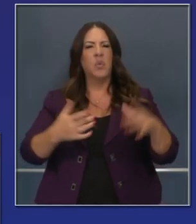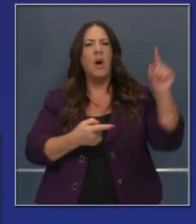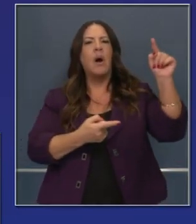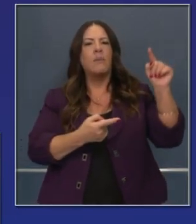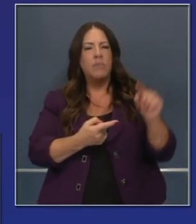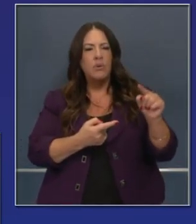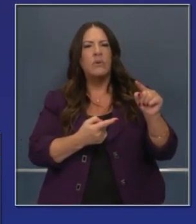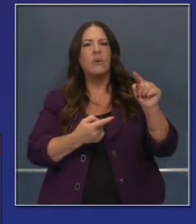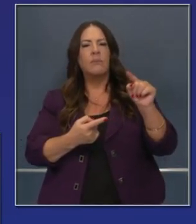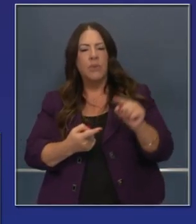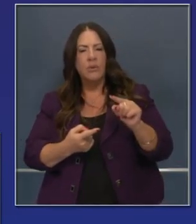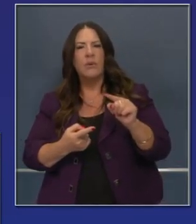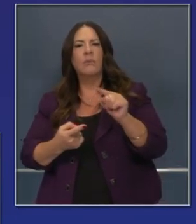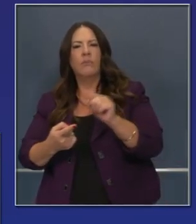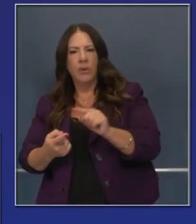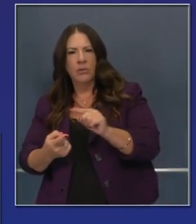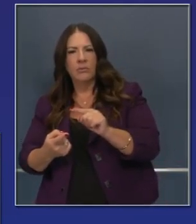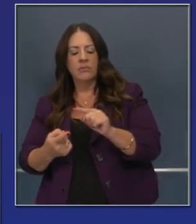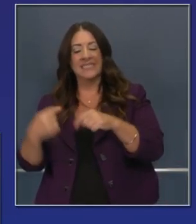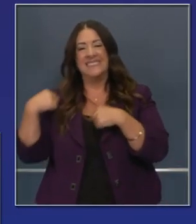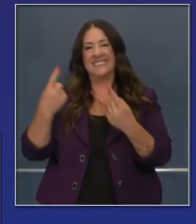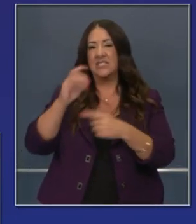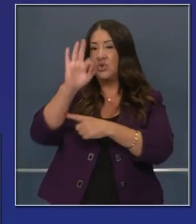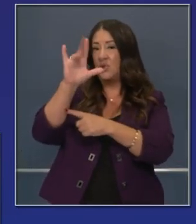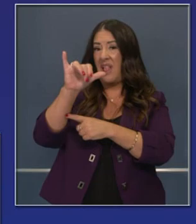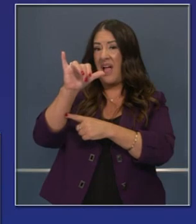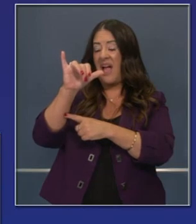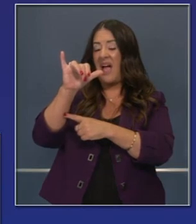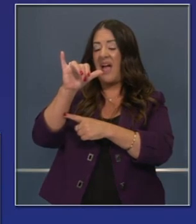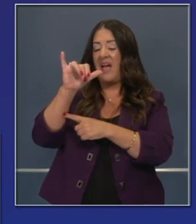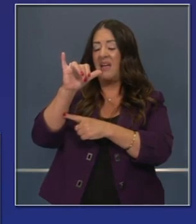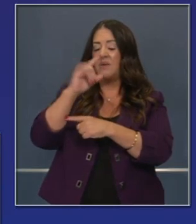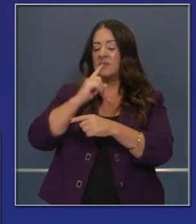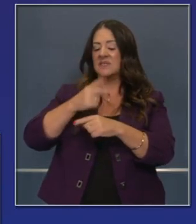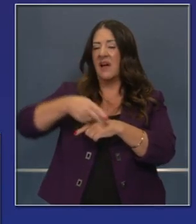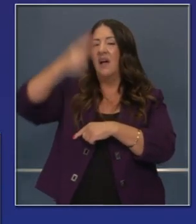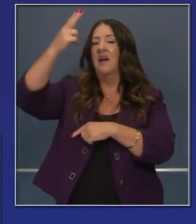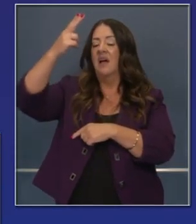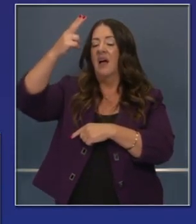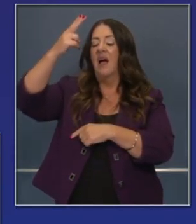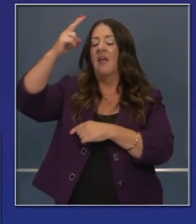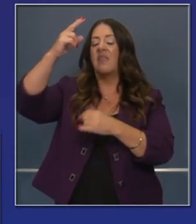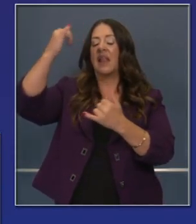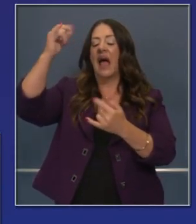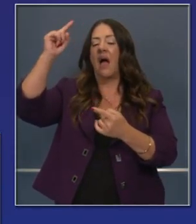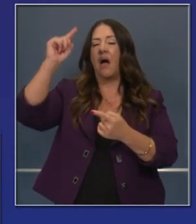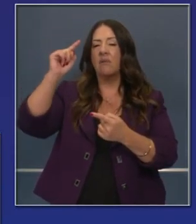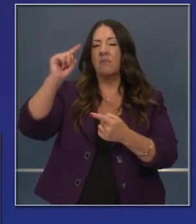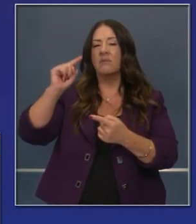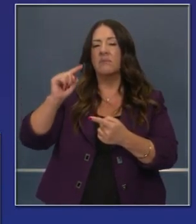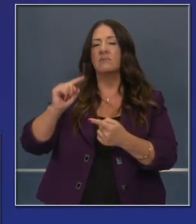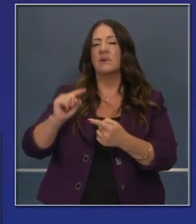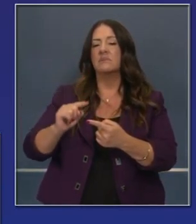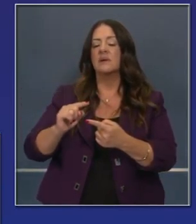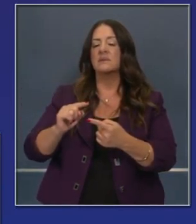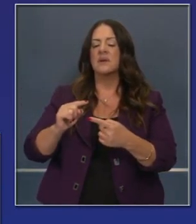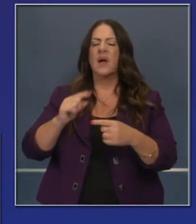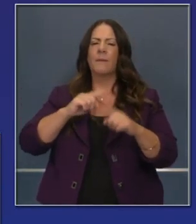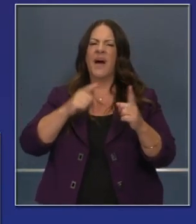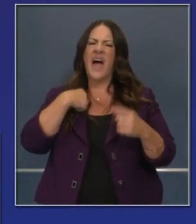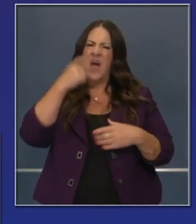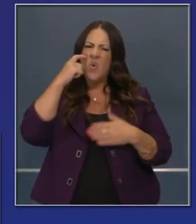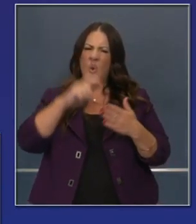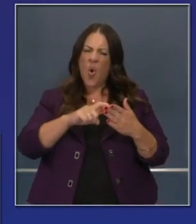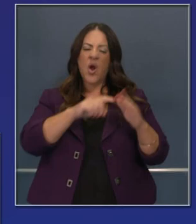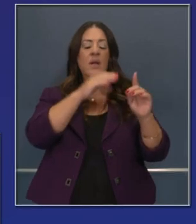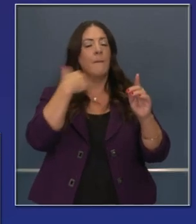una disminución en el número de casos desde el pico a mediados de julio. Estamos viendo señales tempranas de que estas disminuciones están